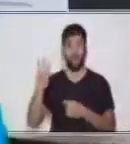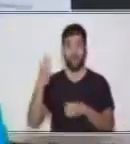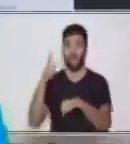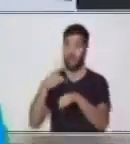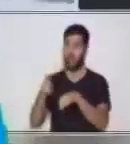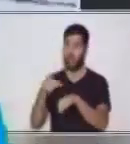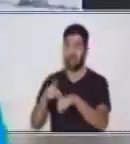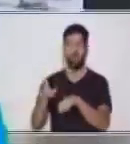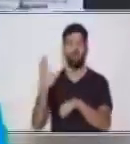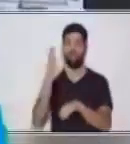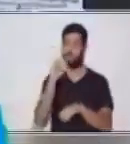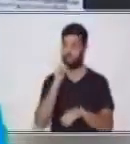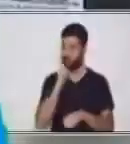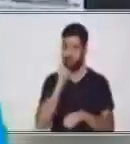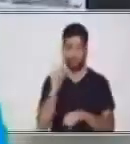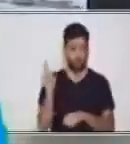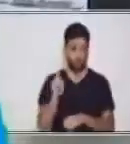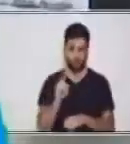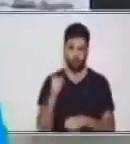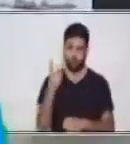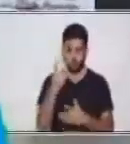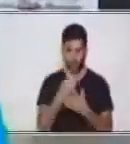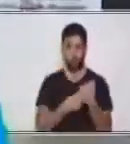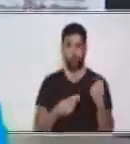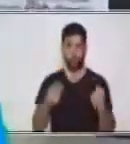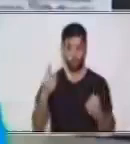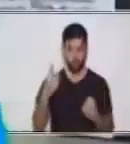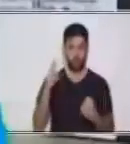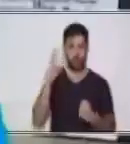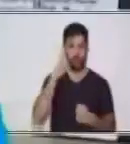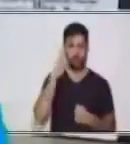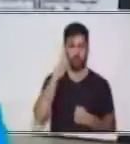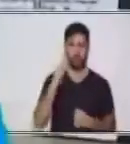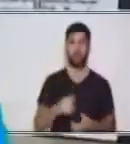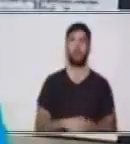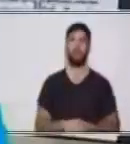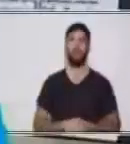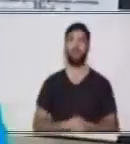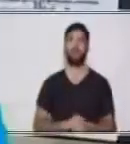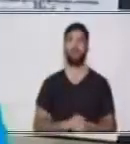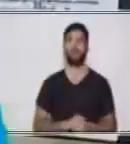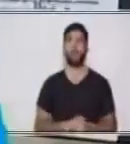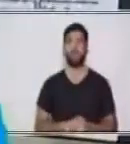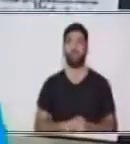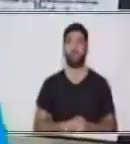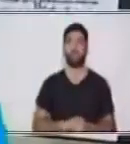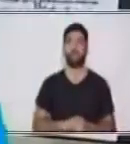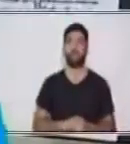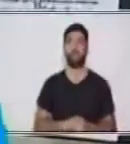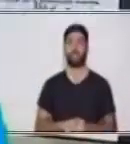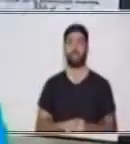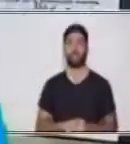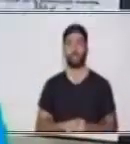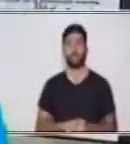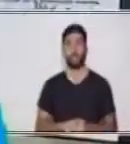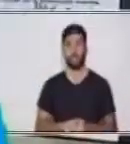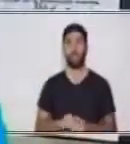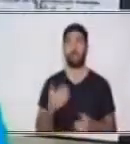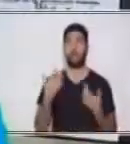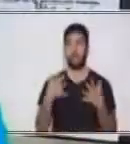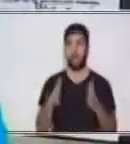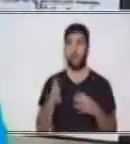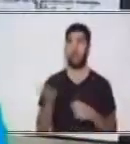la tarde, que ya hablamos de las 15 horas, PM, que decimos también 3 de la tarde.